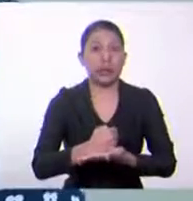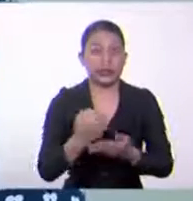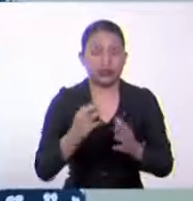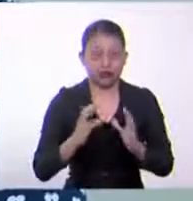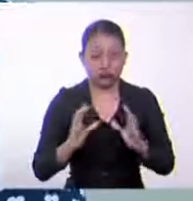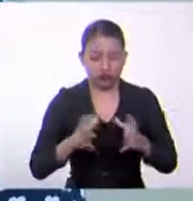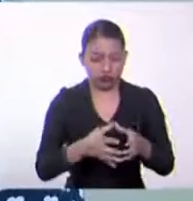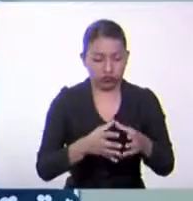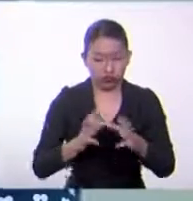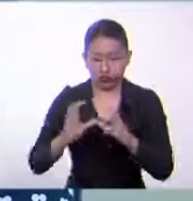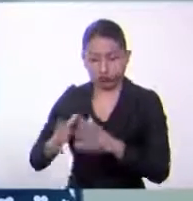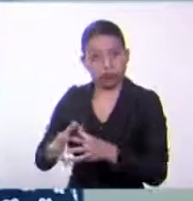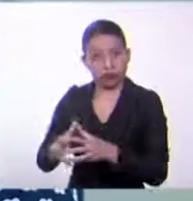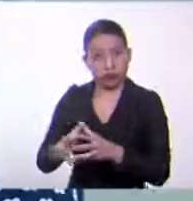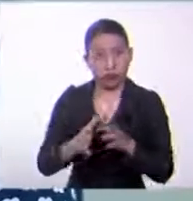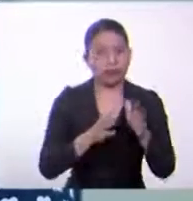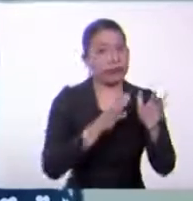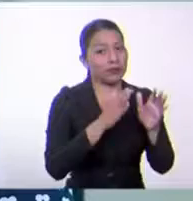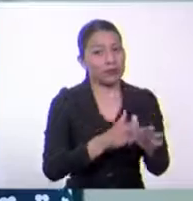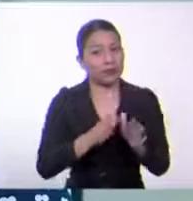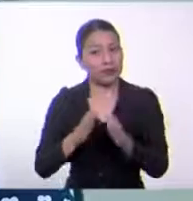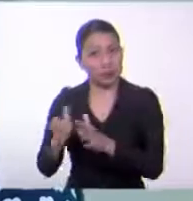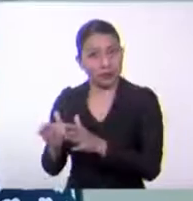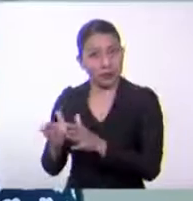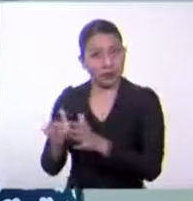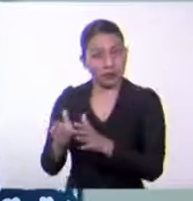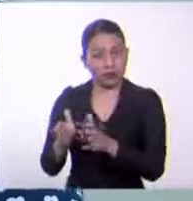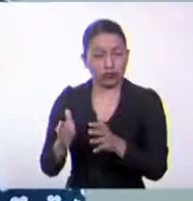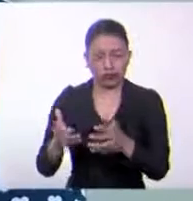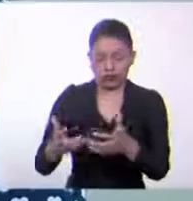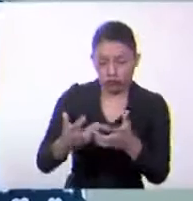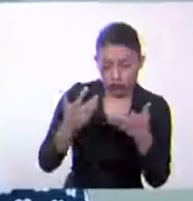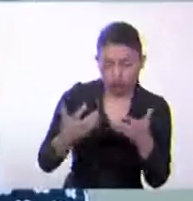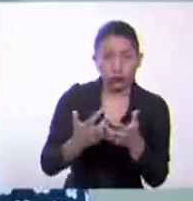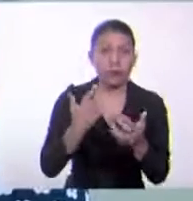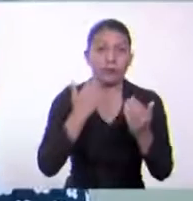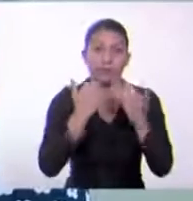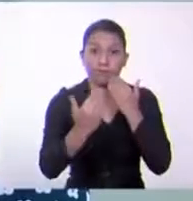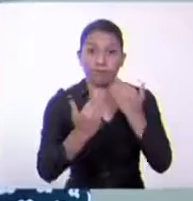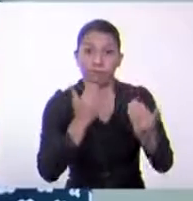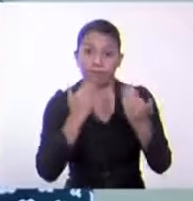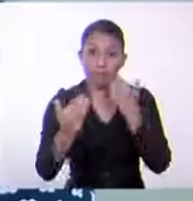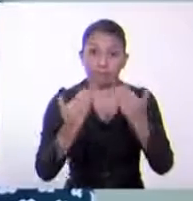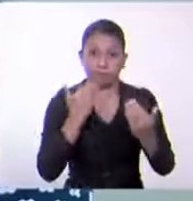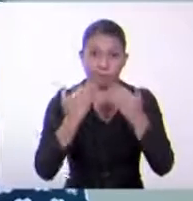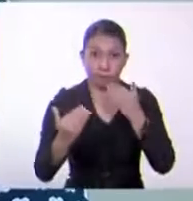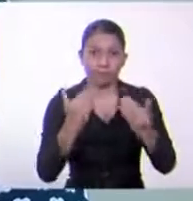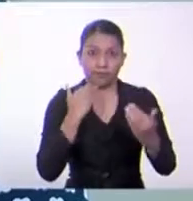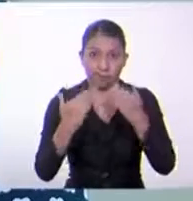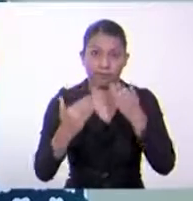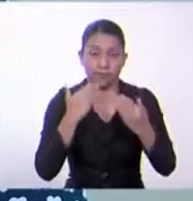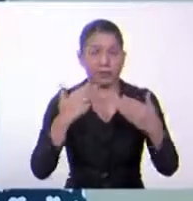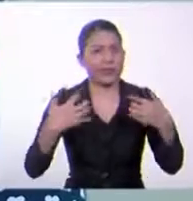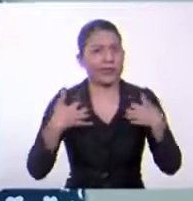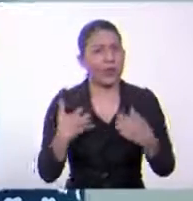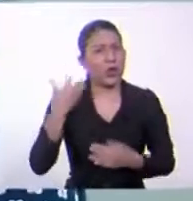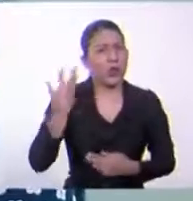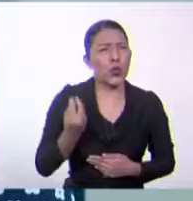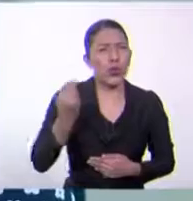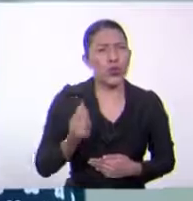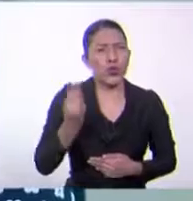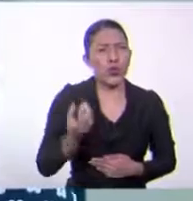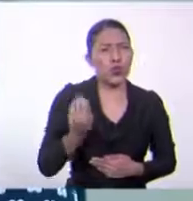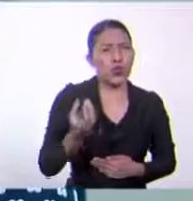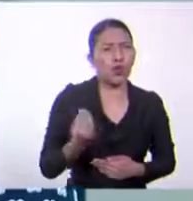y clasificar para poder estudiarlas y explicarlas de la mejor manera. En la vida cotidiana, nosotros